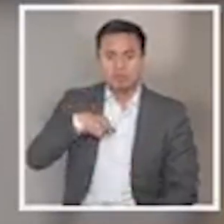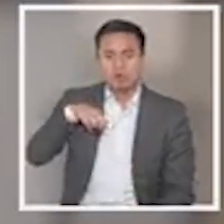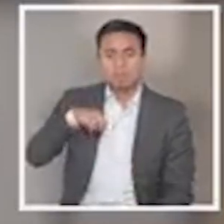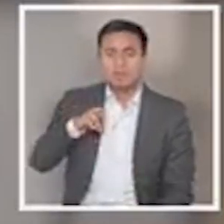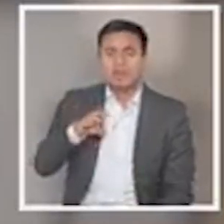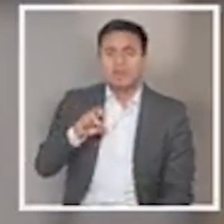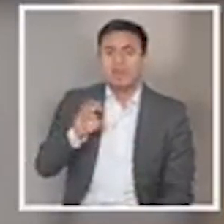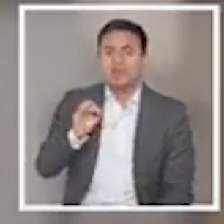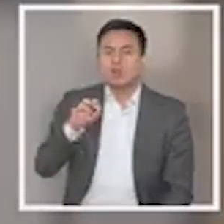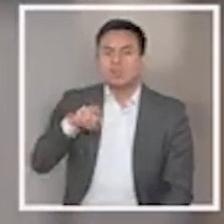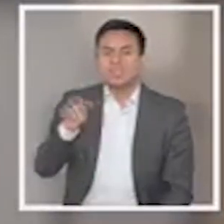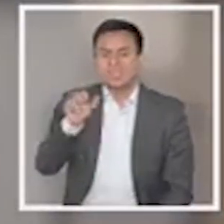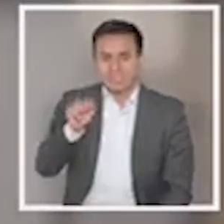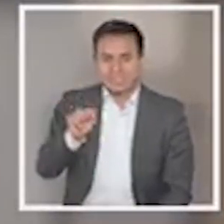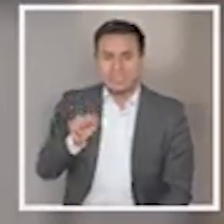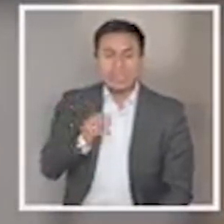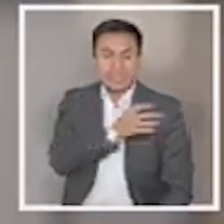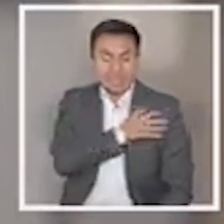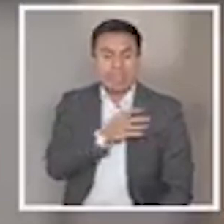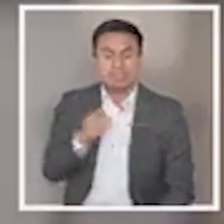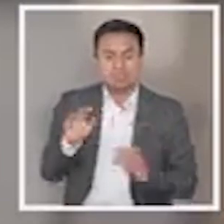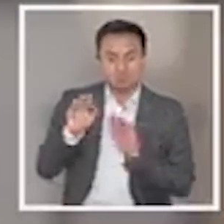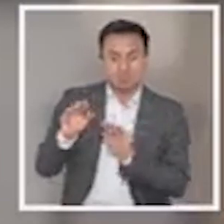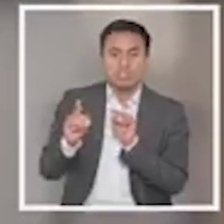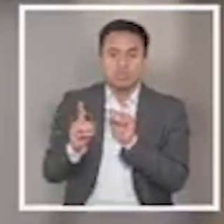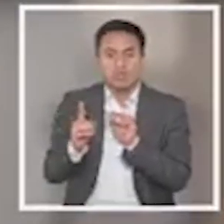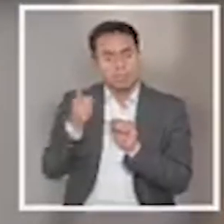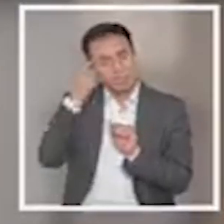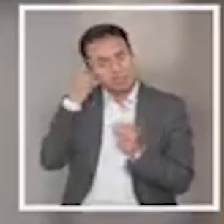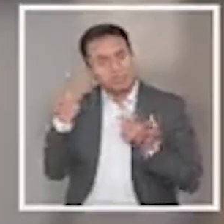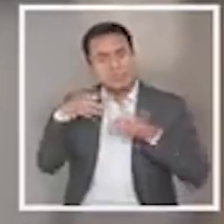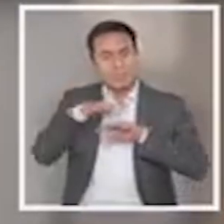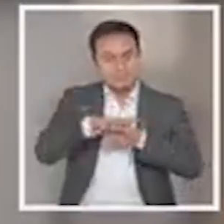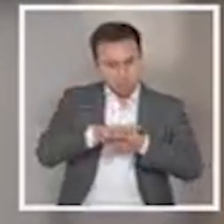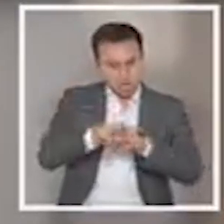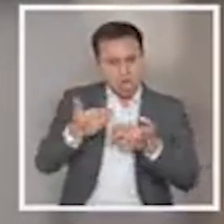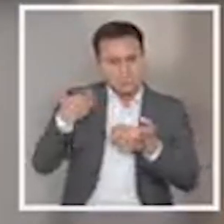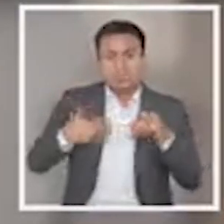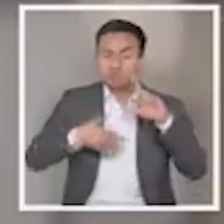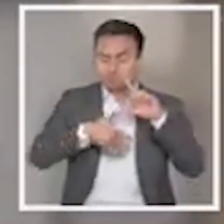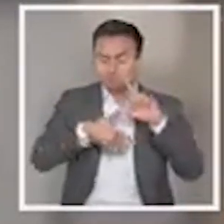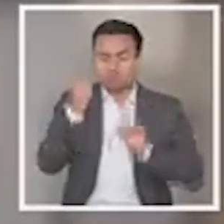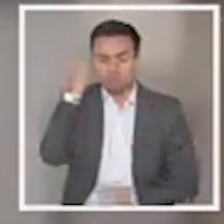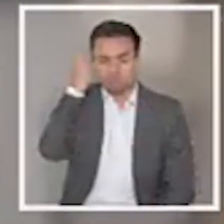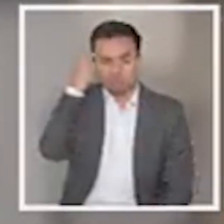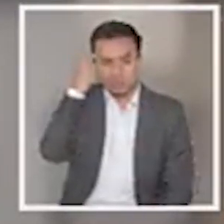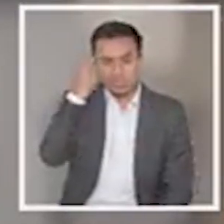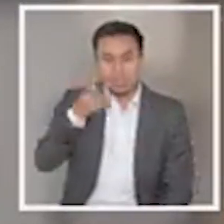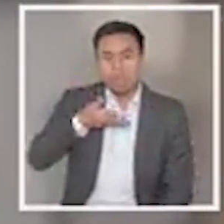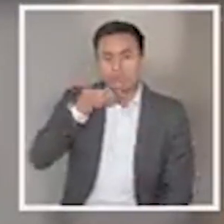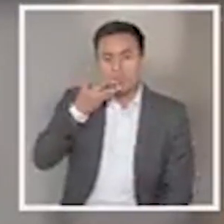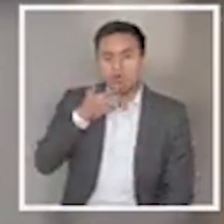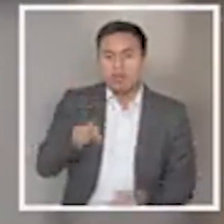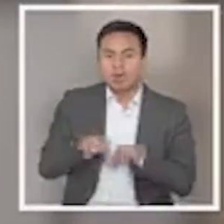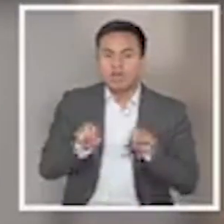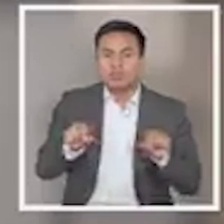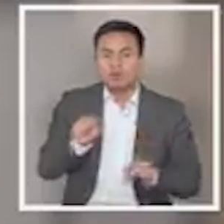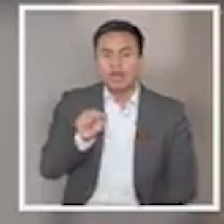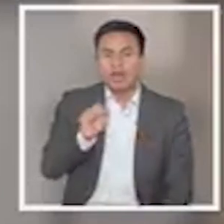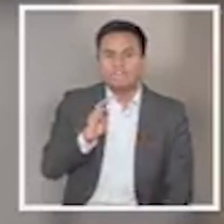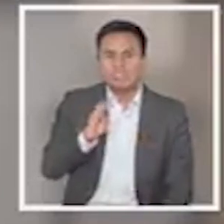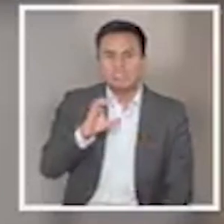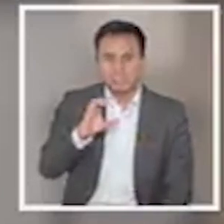peronista. Y el general Perón ya había pensado en la integración latinoamericana hablando del acuerdo del